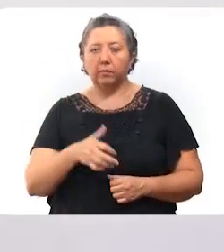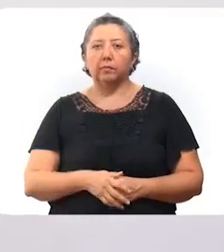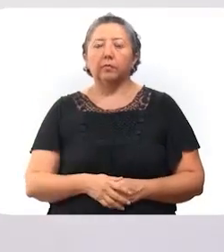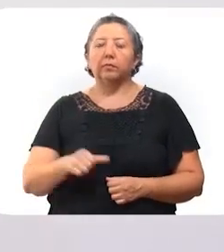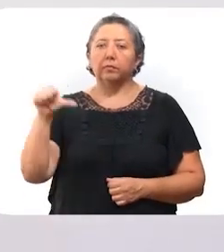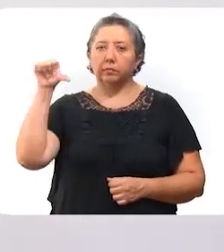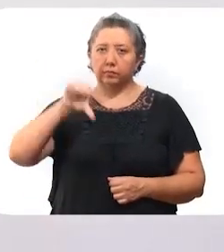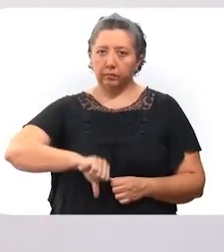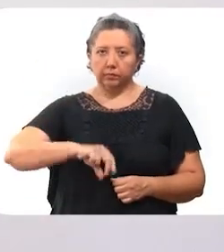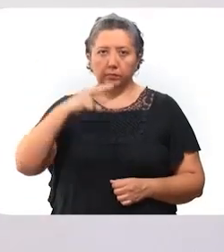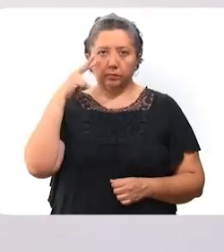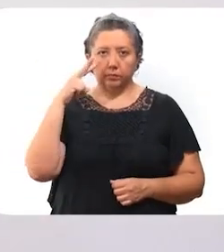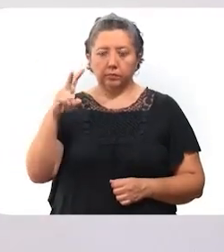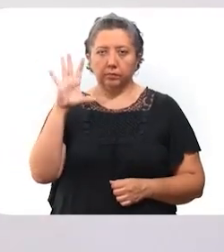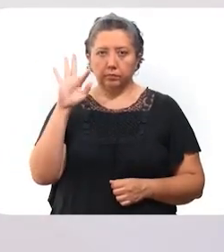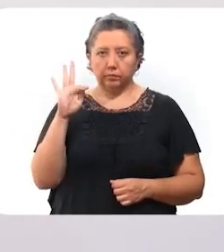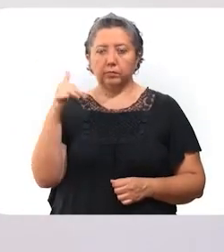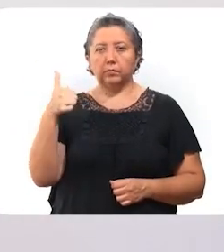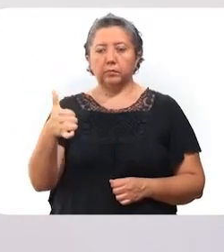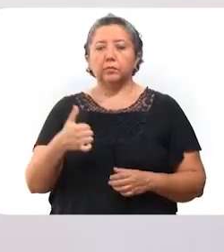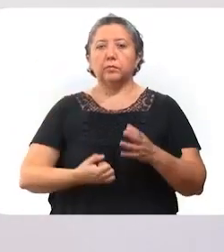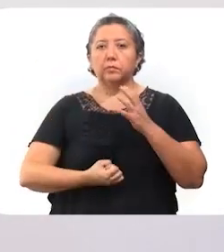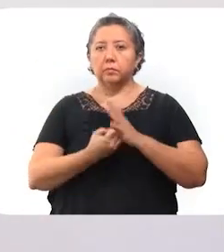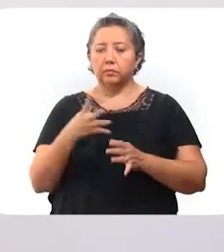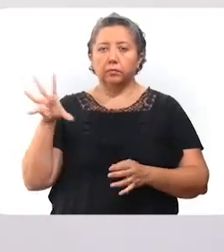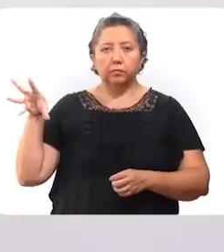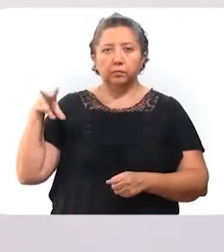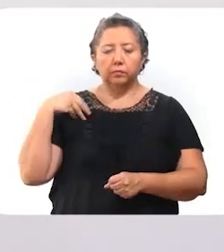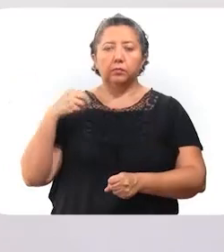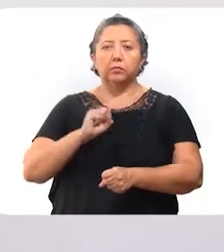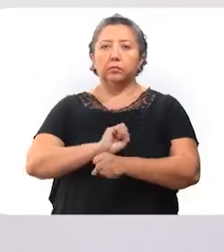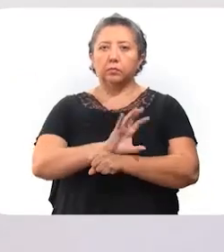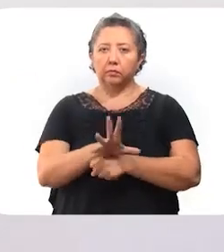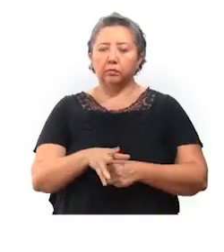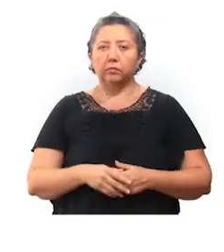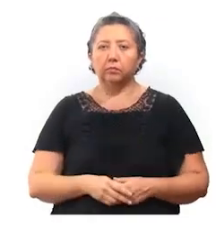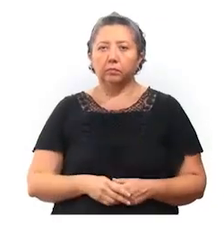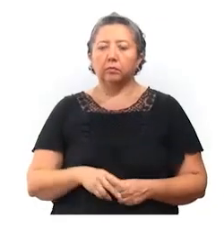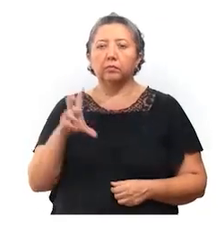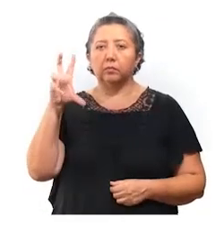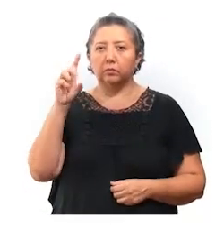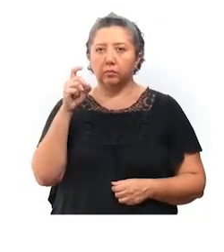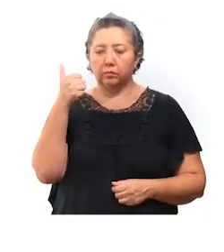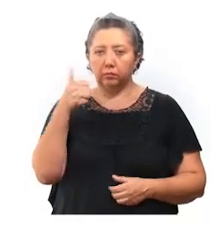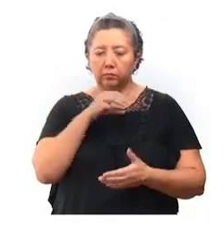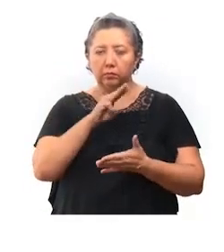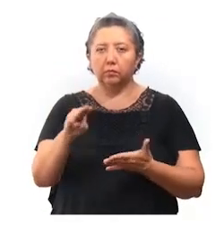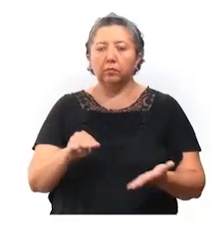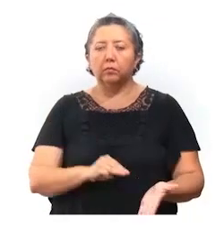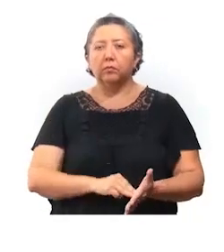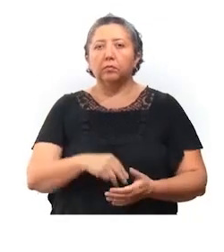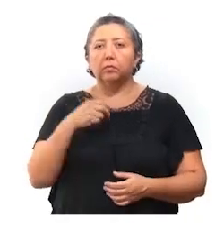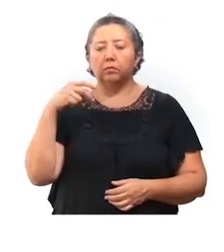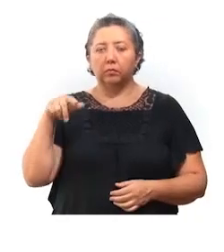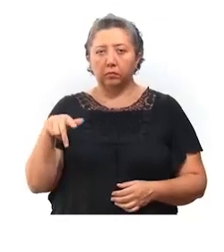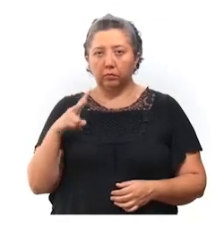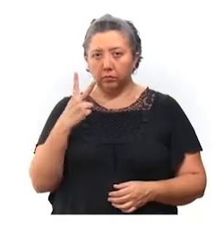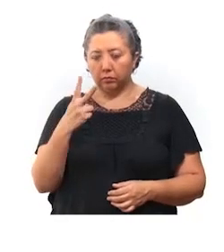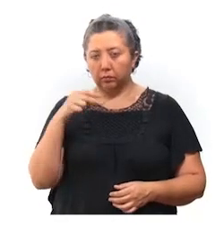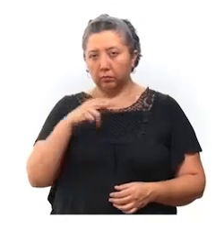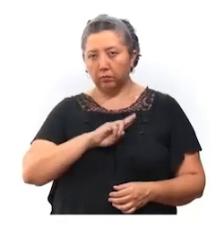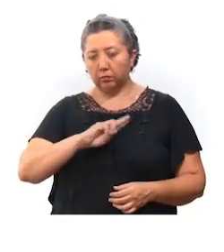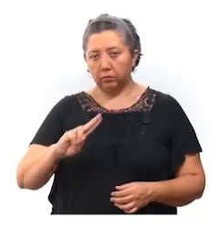76.326. Hoy se detectaron 46 nuevos contagios de coronavirus, 36 en Mérida, 2 en